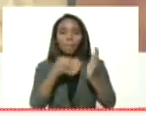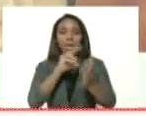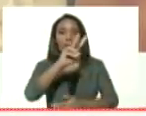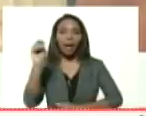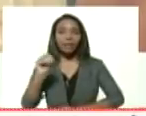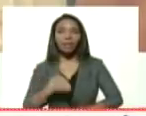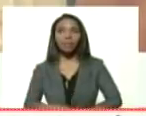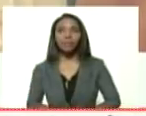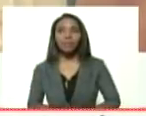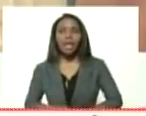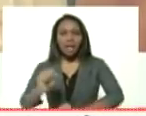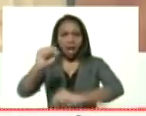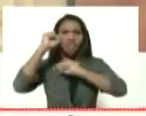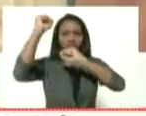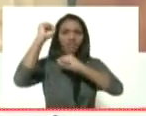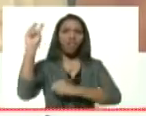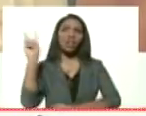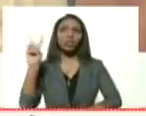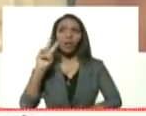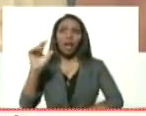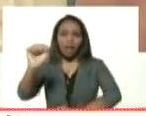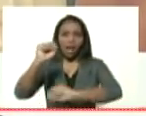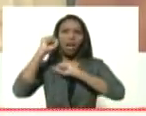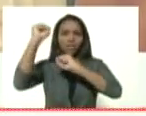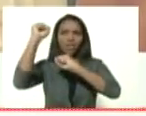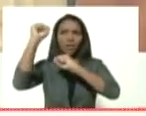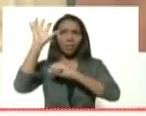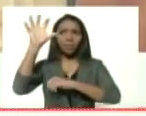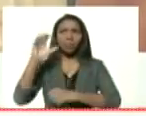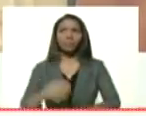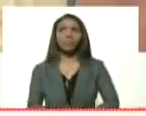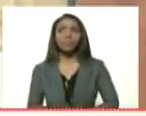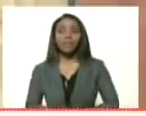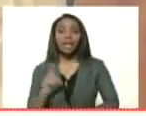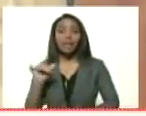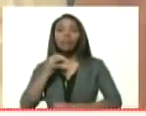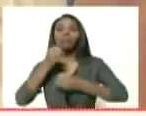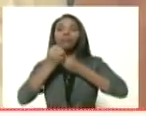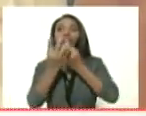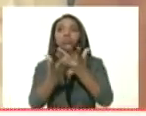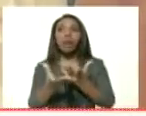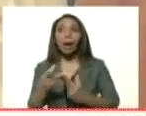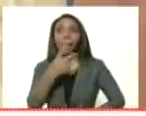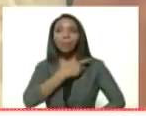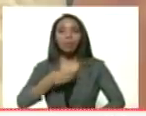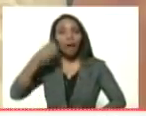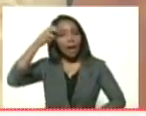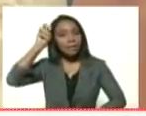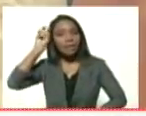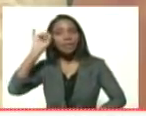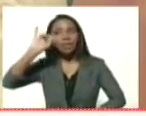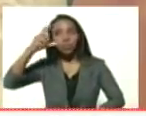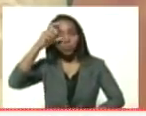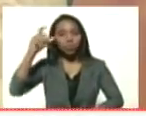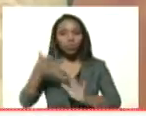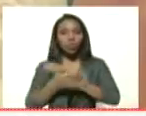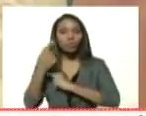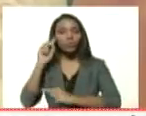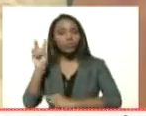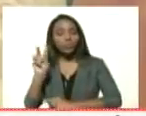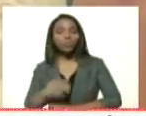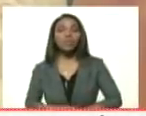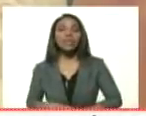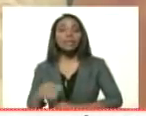año 2020. Que viva Venezuela, que viva la paz. Han sido las declaraciones del canciller de la República Bolivariana de Venezuela, Jorge